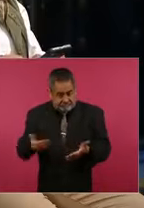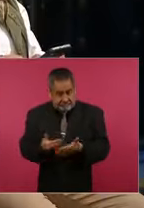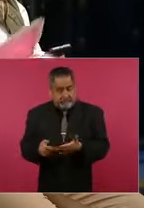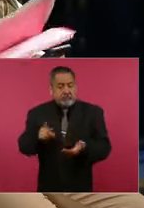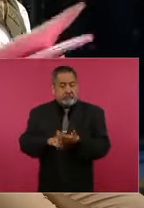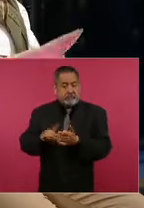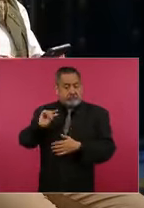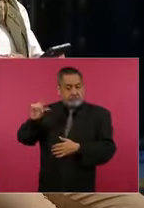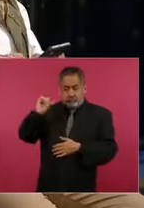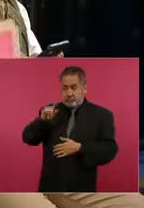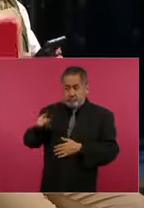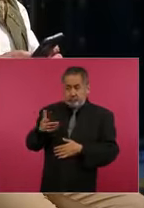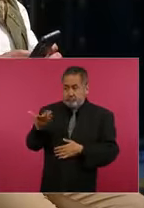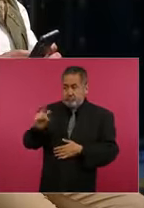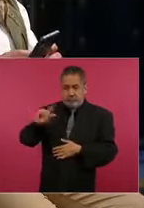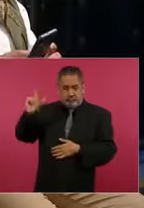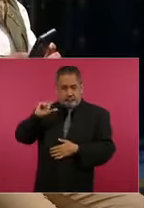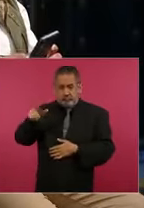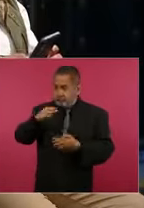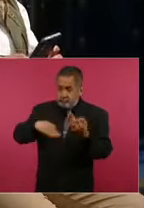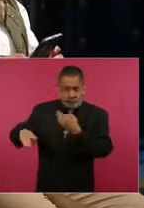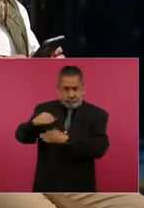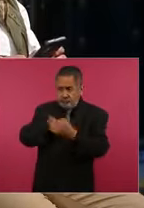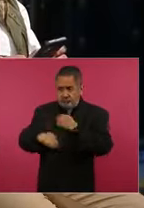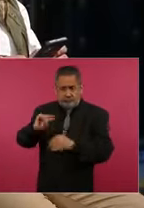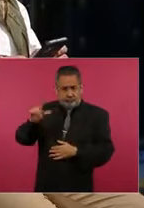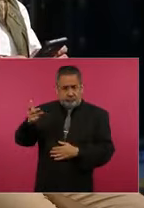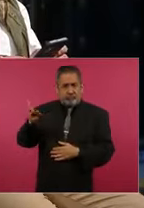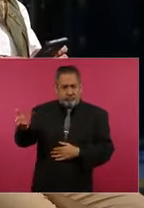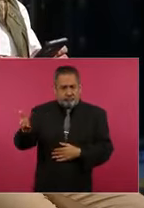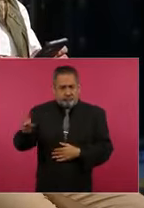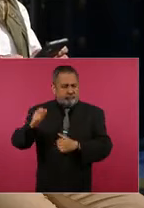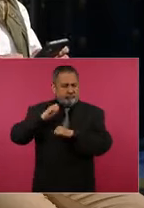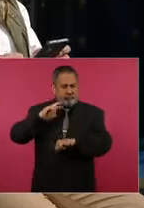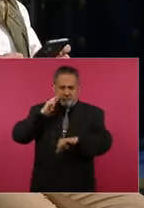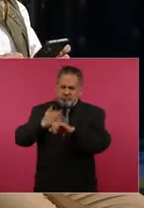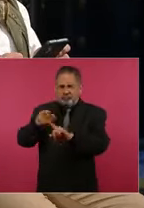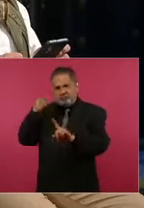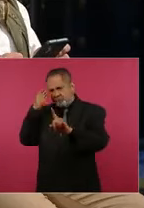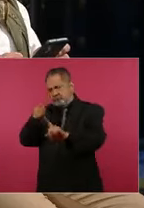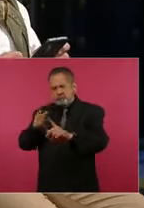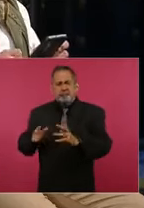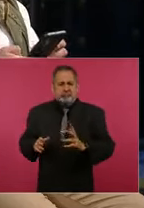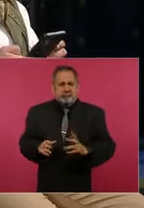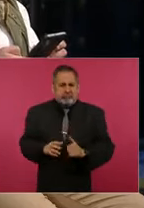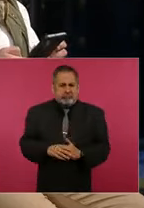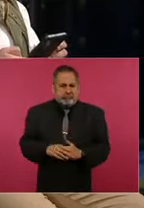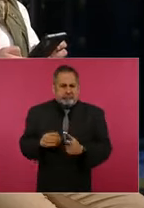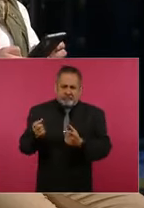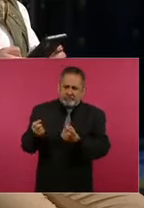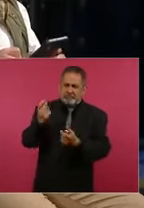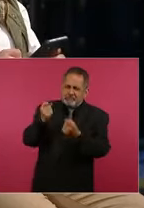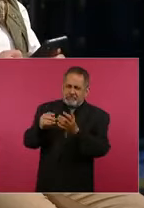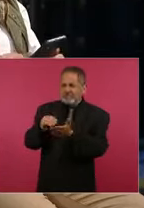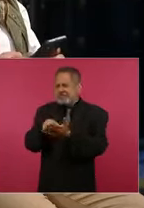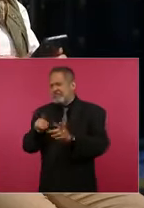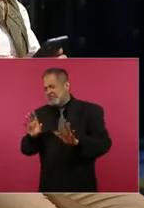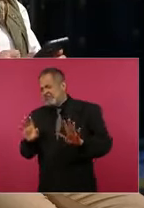funcionarios, desde los funcionarios todos, tienen una misión. Algunos que todavía están por